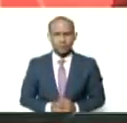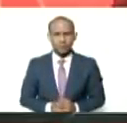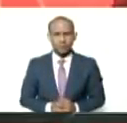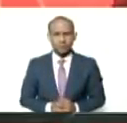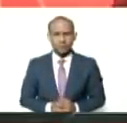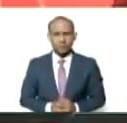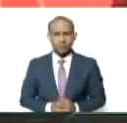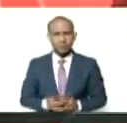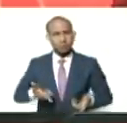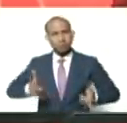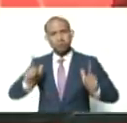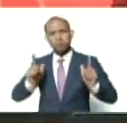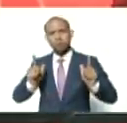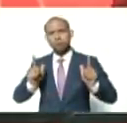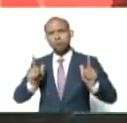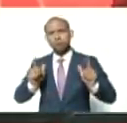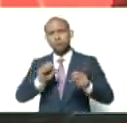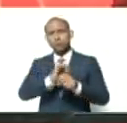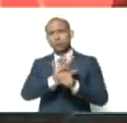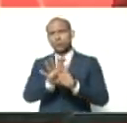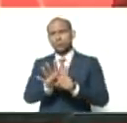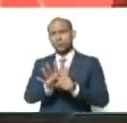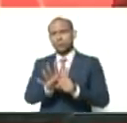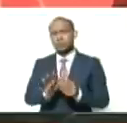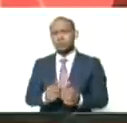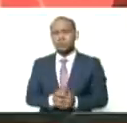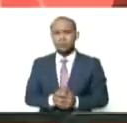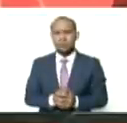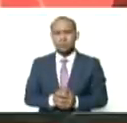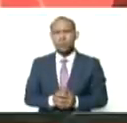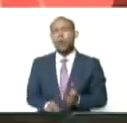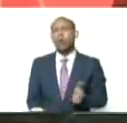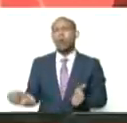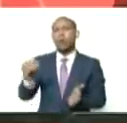Y cuando lo permita la pandemia,